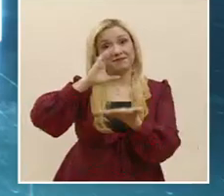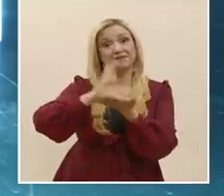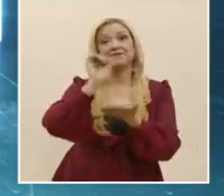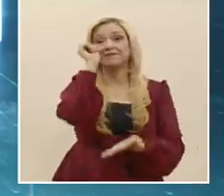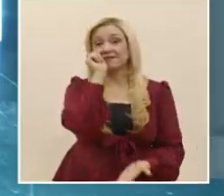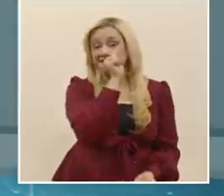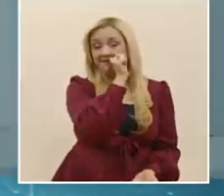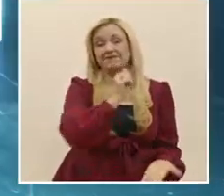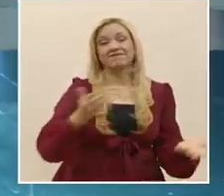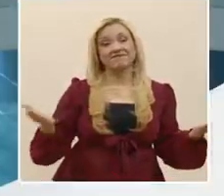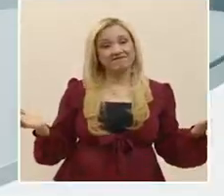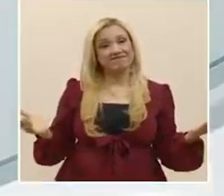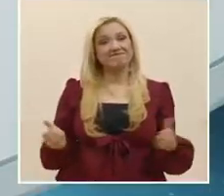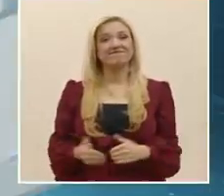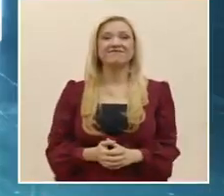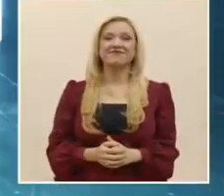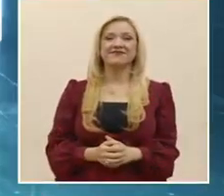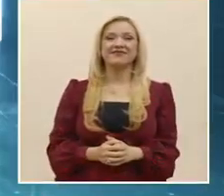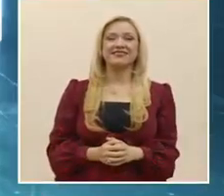discapacidad visual.